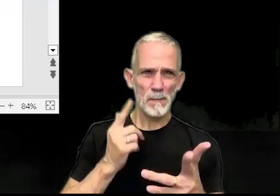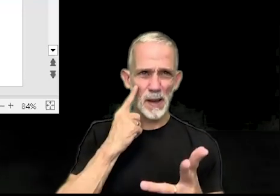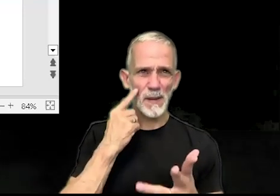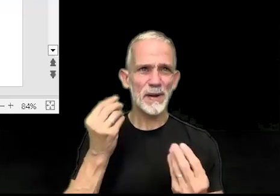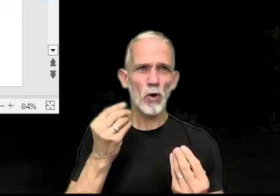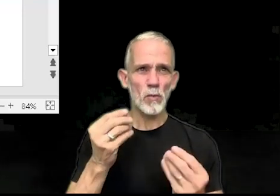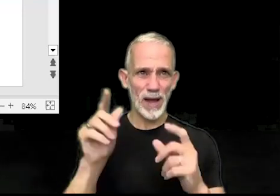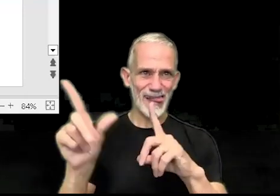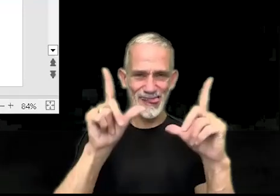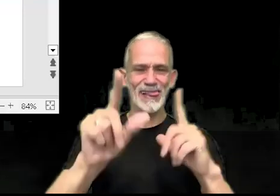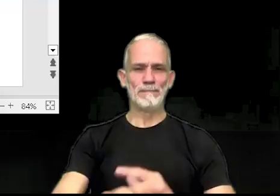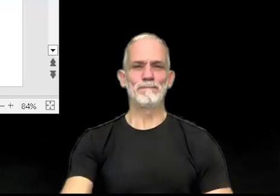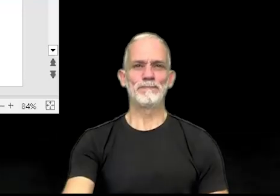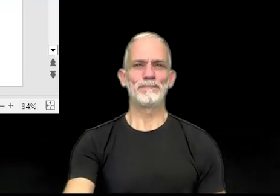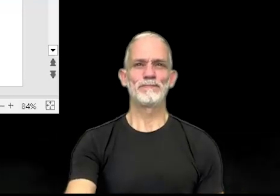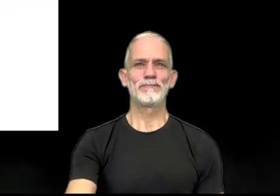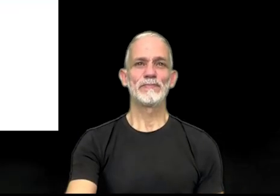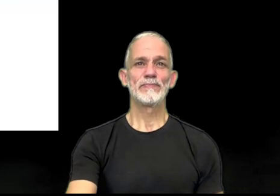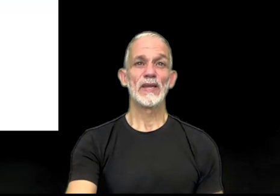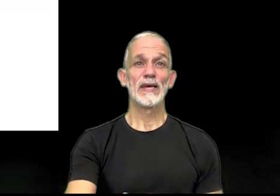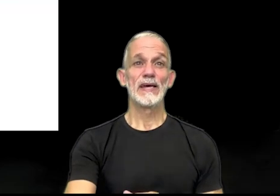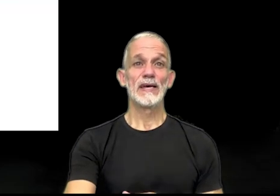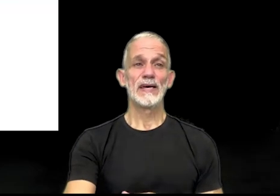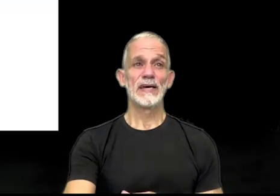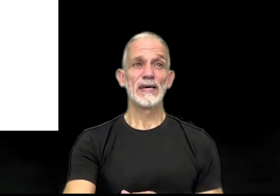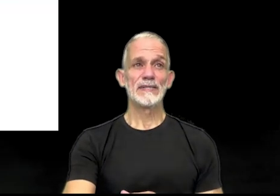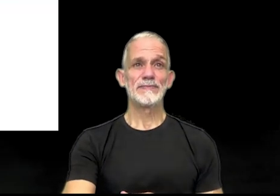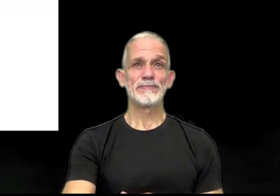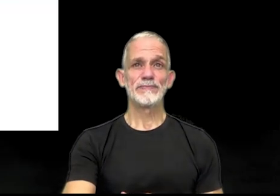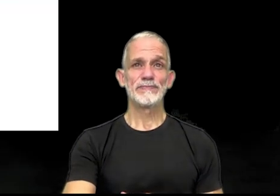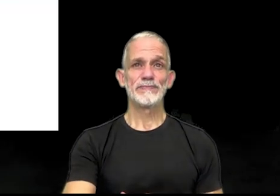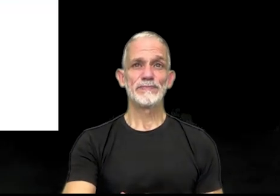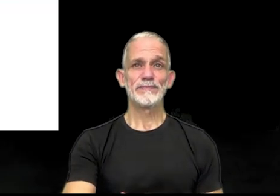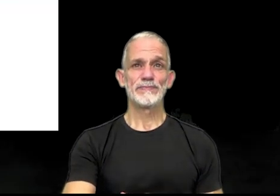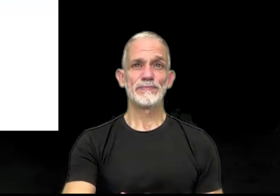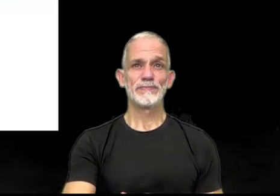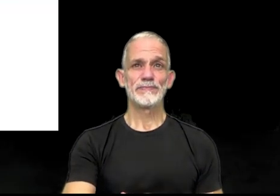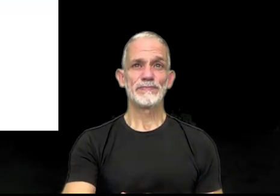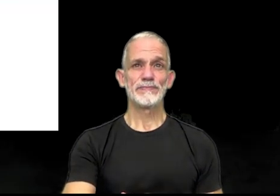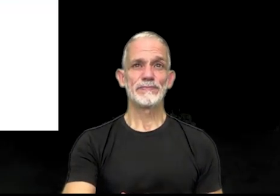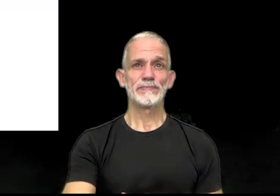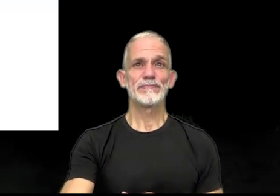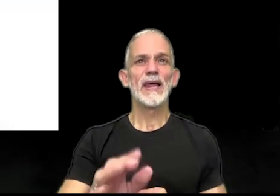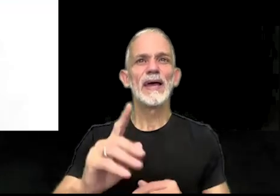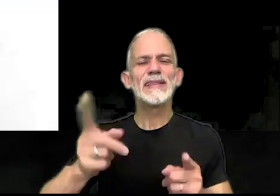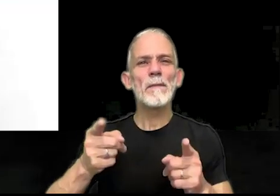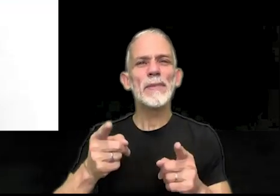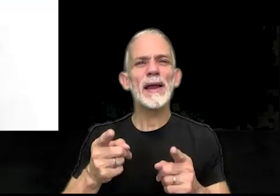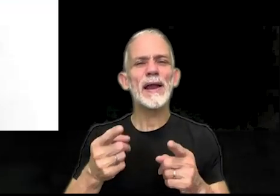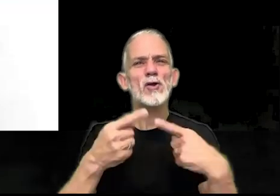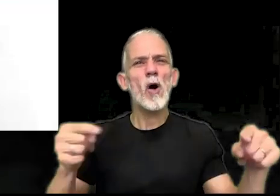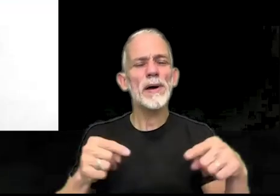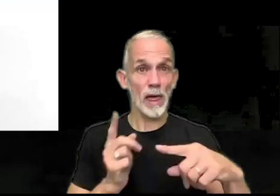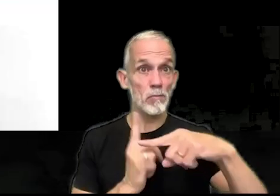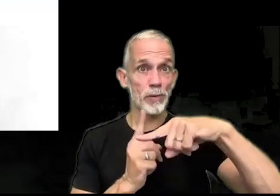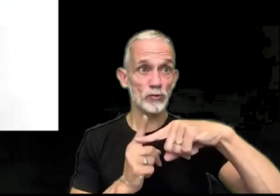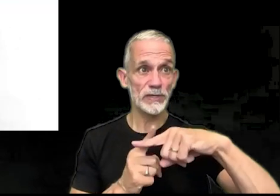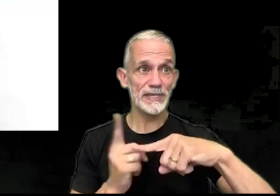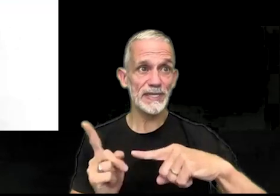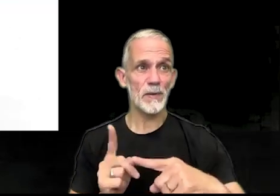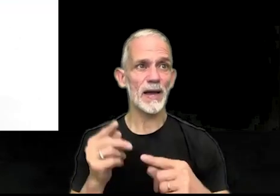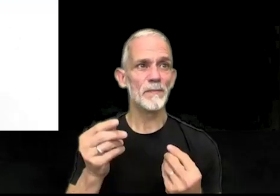ahí está. Por otra parte, se incorpora una novedad positiva